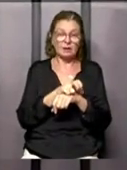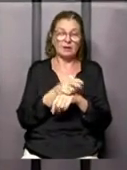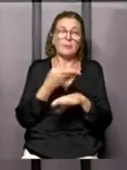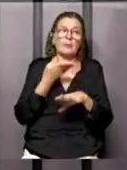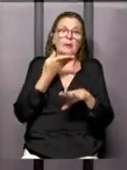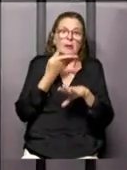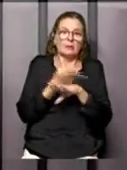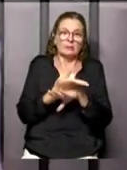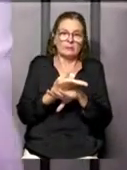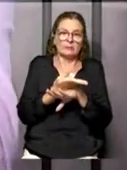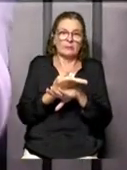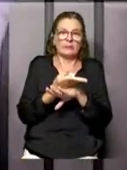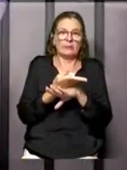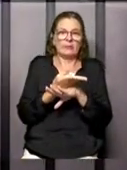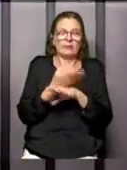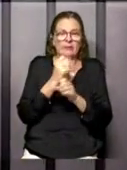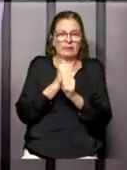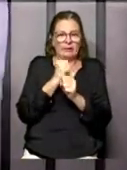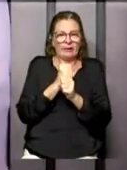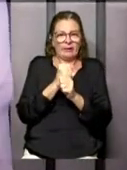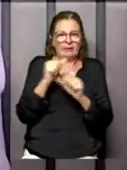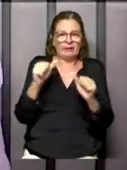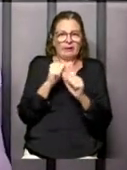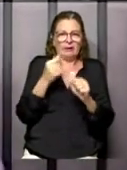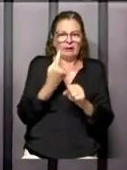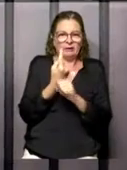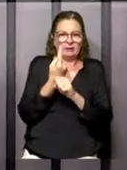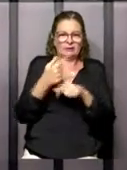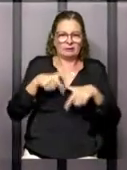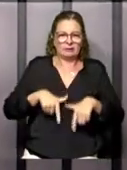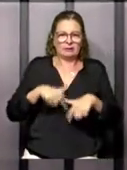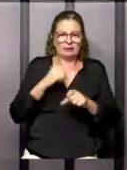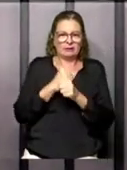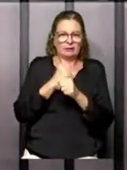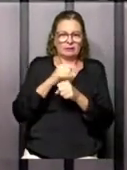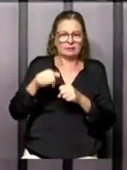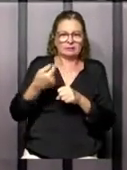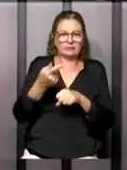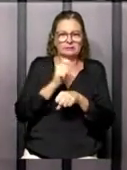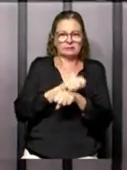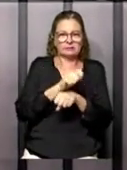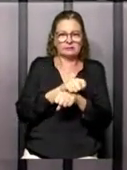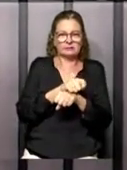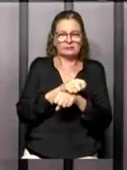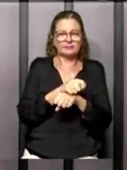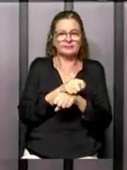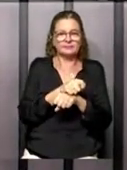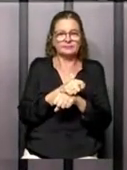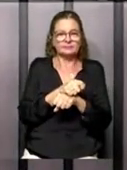reclamo que en materia laboral se está realizando primero en el Ministerio de Trabajo y después en el juzgado correspondiente.